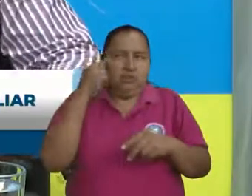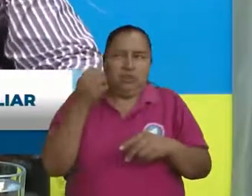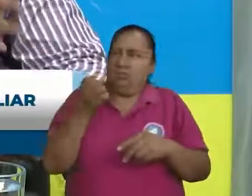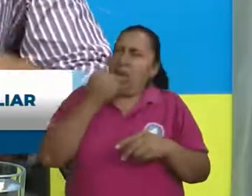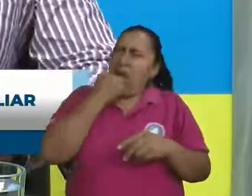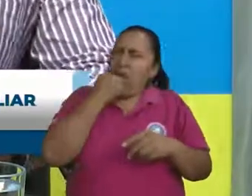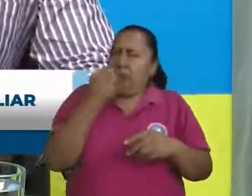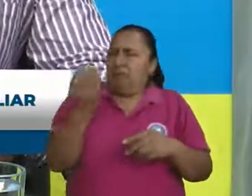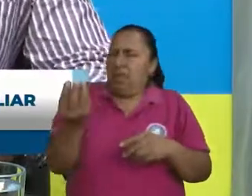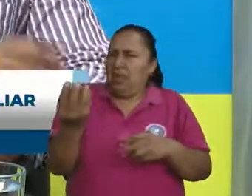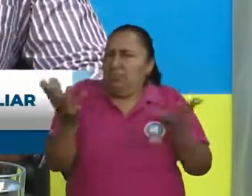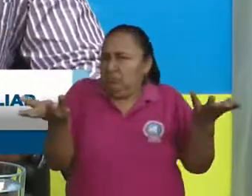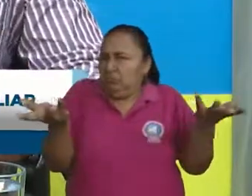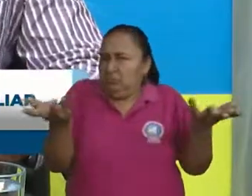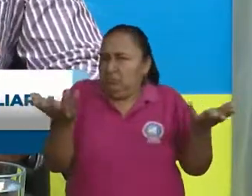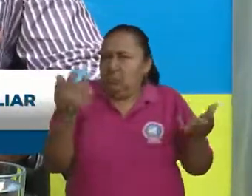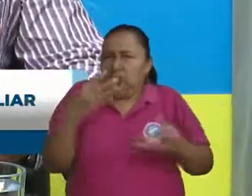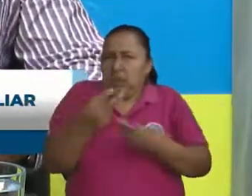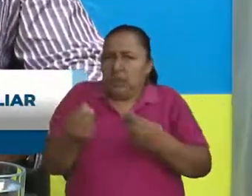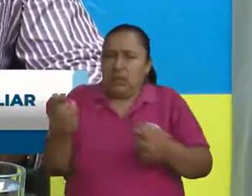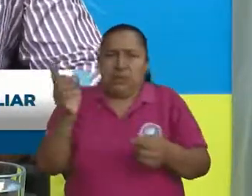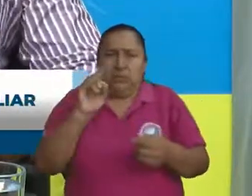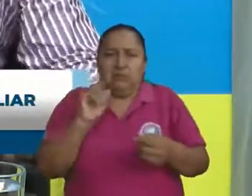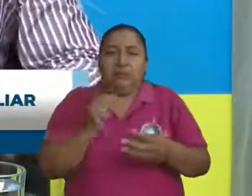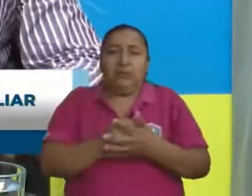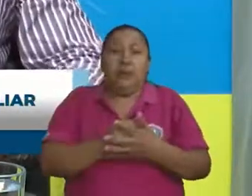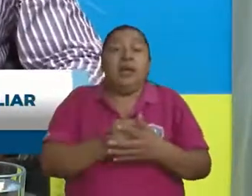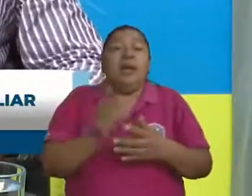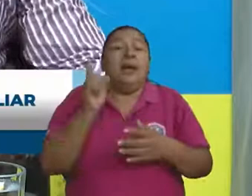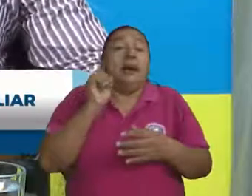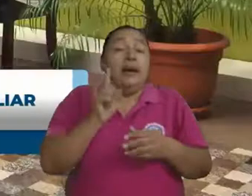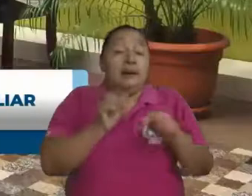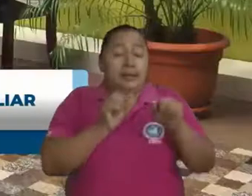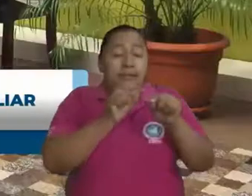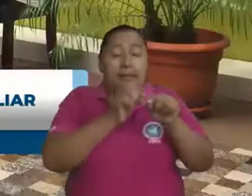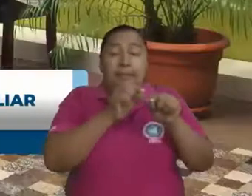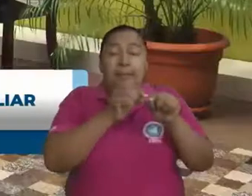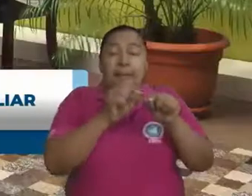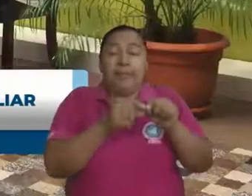piedras que miramos claro, en la tierra. Pues. Sí, las piedras pueden